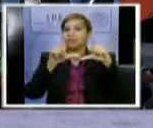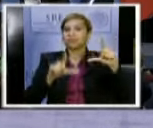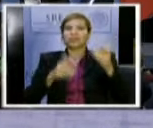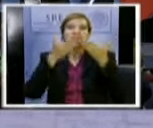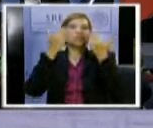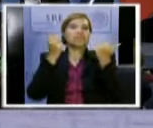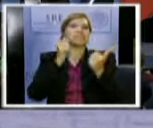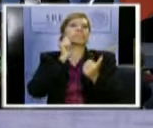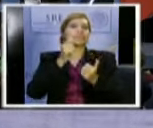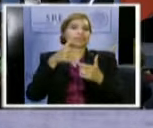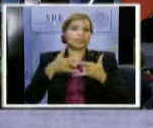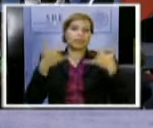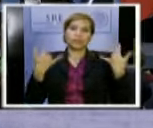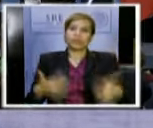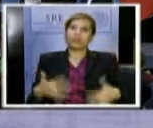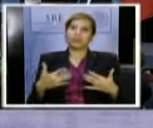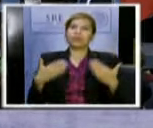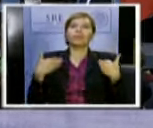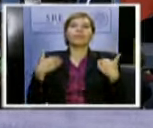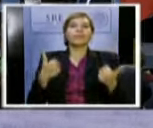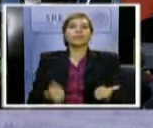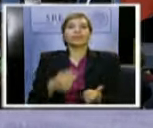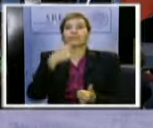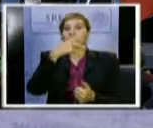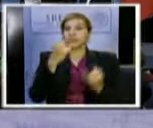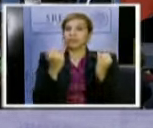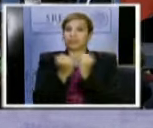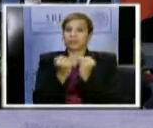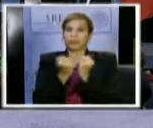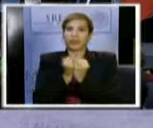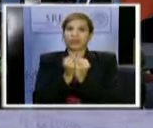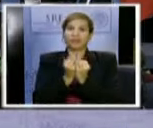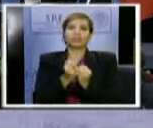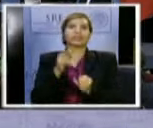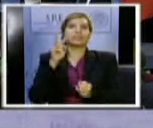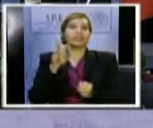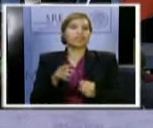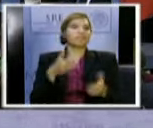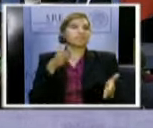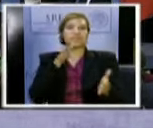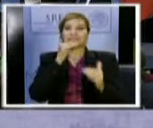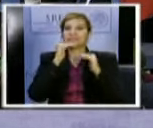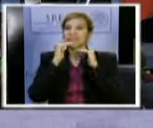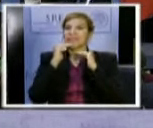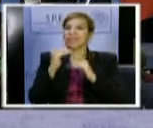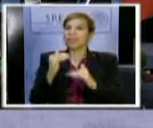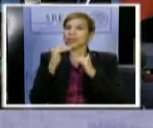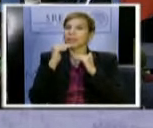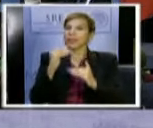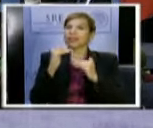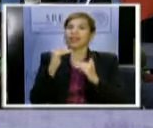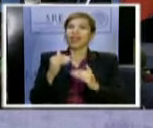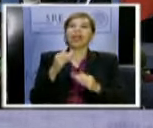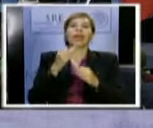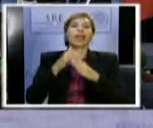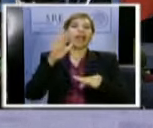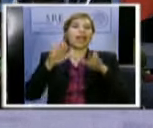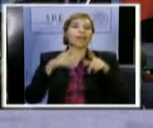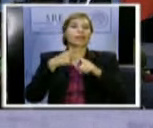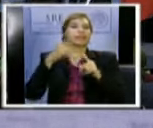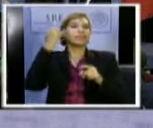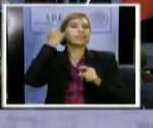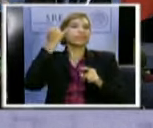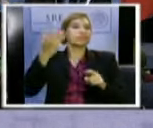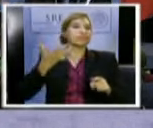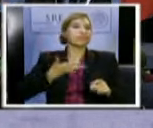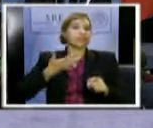profundidad. Nuestra comprensión de ellos también, y hay que decirlo, es muy limitada. Frecuentemente los estereotipos que